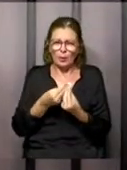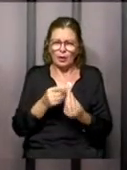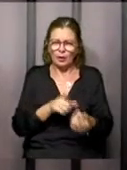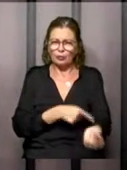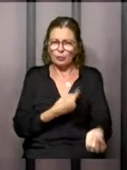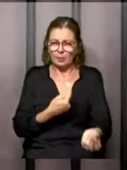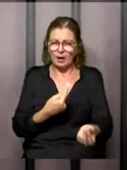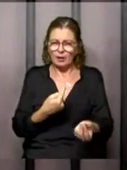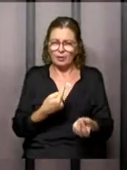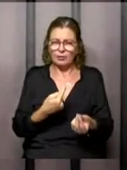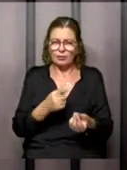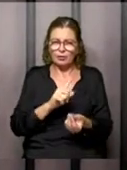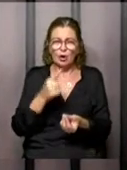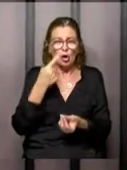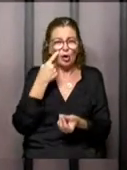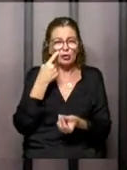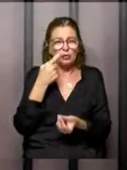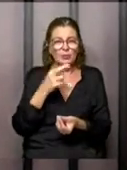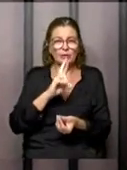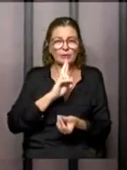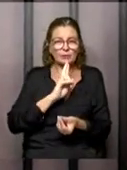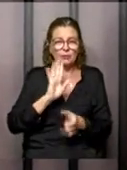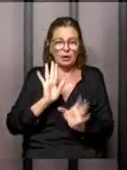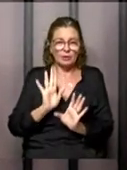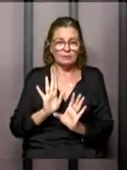en realidad no conocemos el resultado. Nosotros,